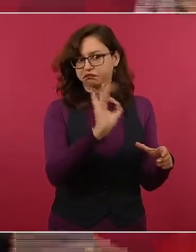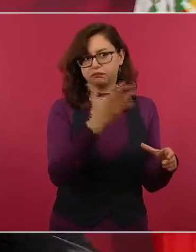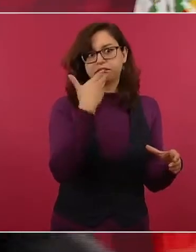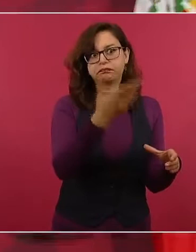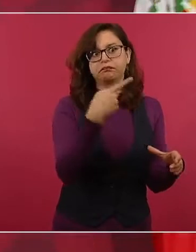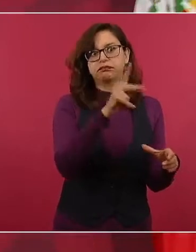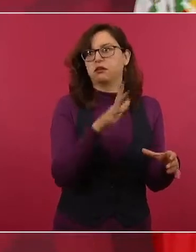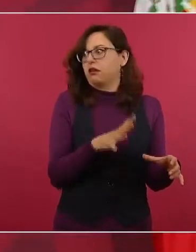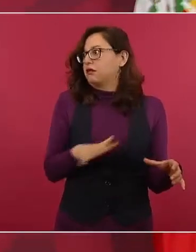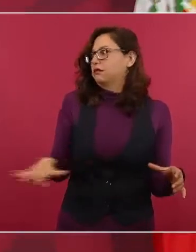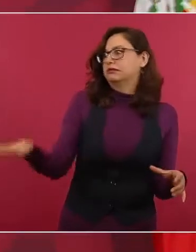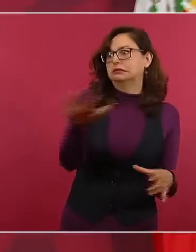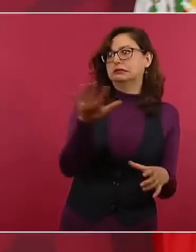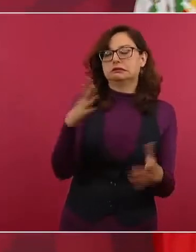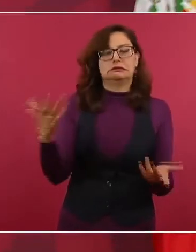Entonces, ya no.